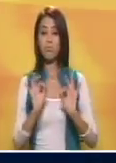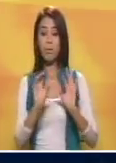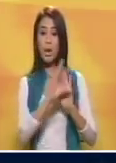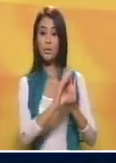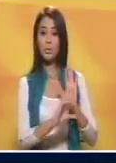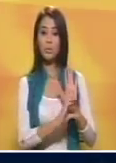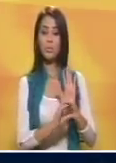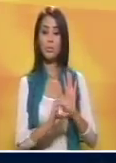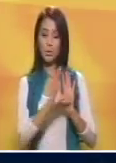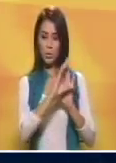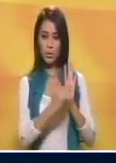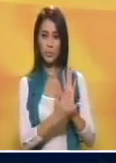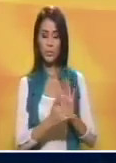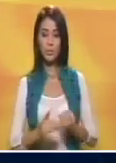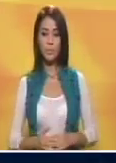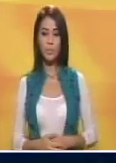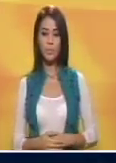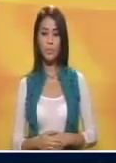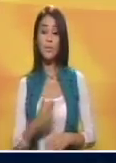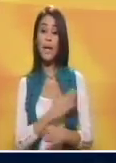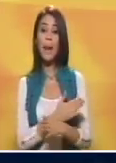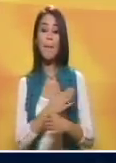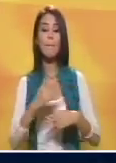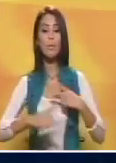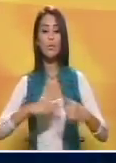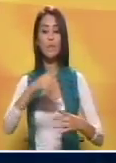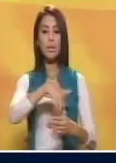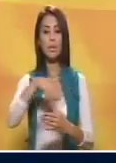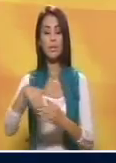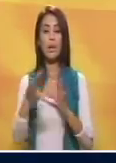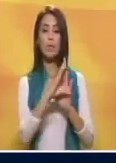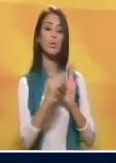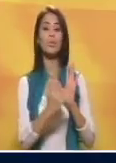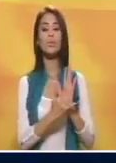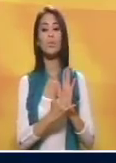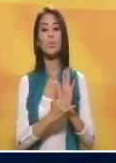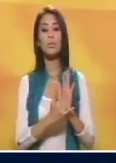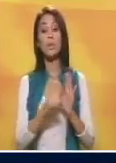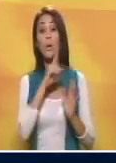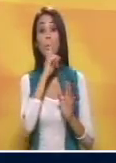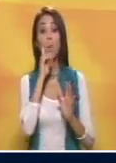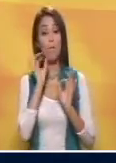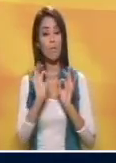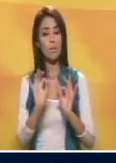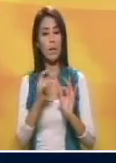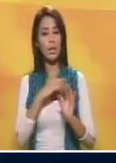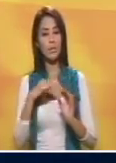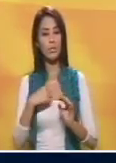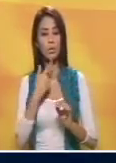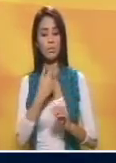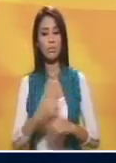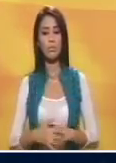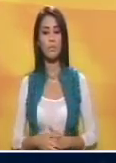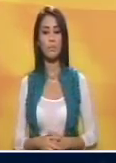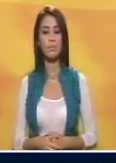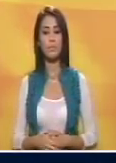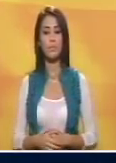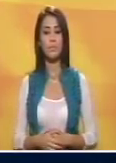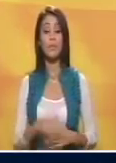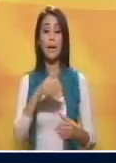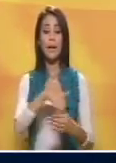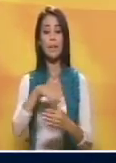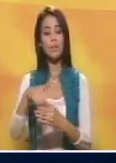ha adelantado el proceso electoral constituyente, como lo hemos llamado, y lo expliqué previamente, elección